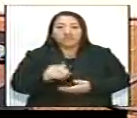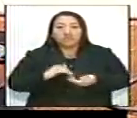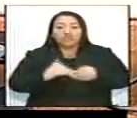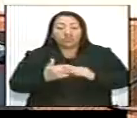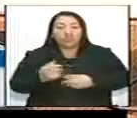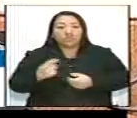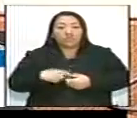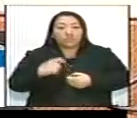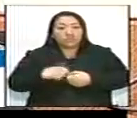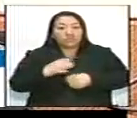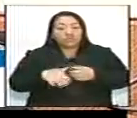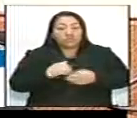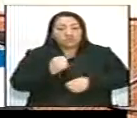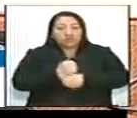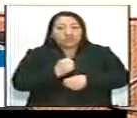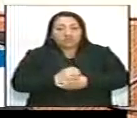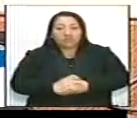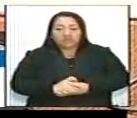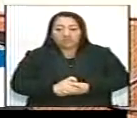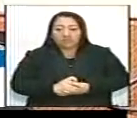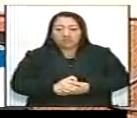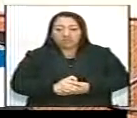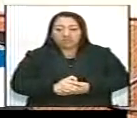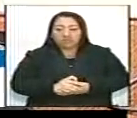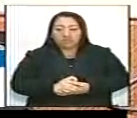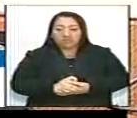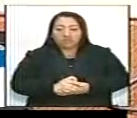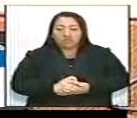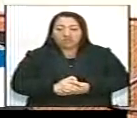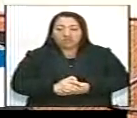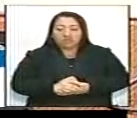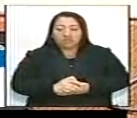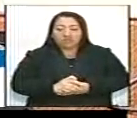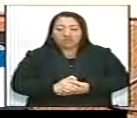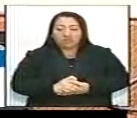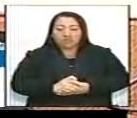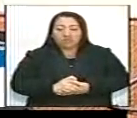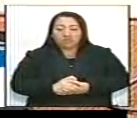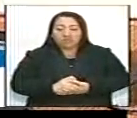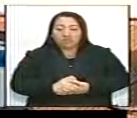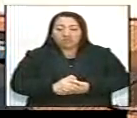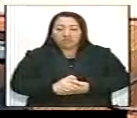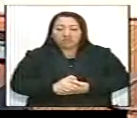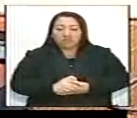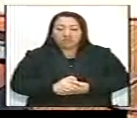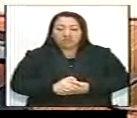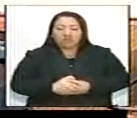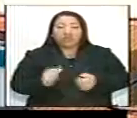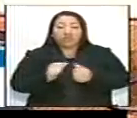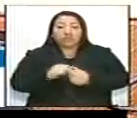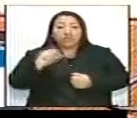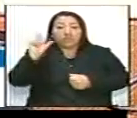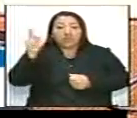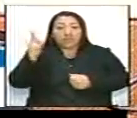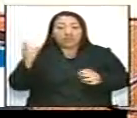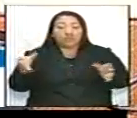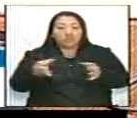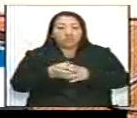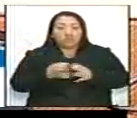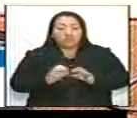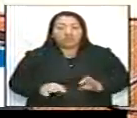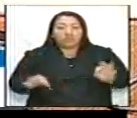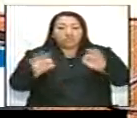de intervención de gestión territorial en un territorio con liderazgo de la autoridad local, el componente de